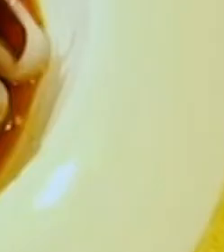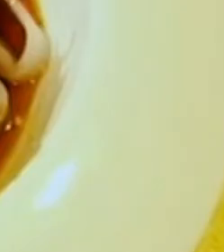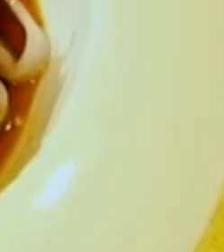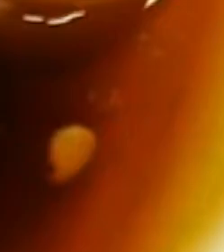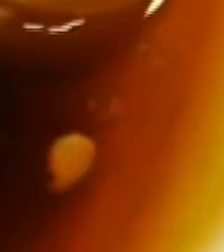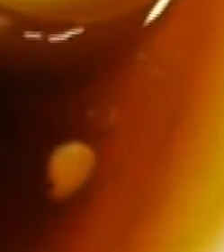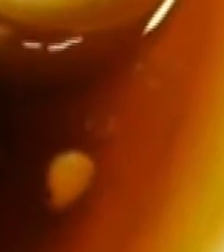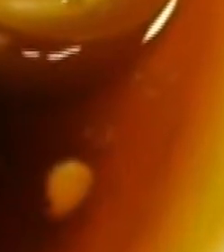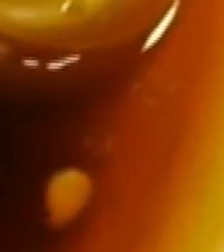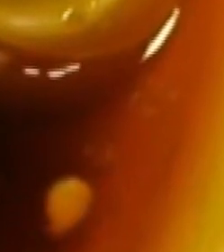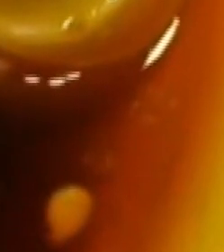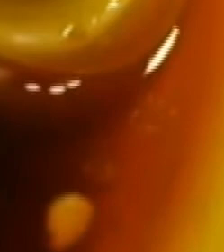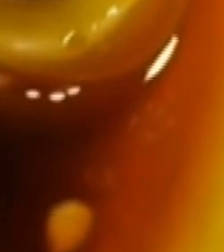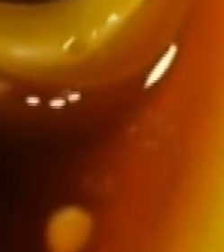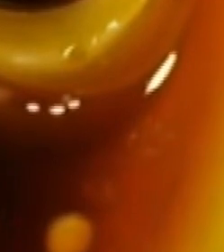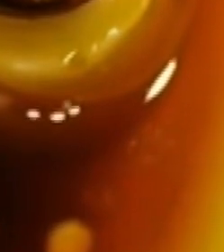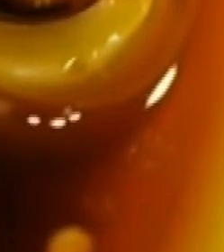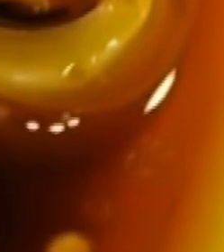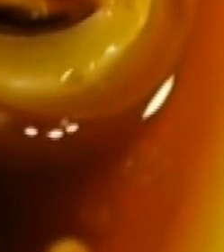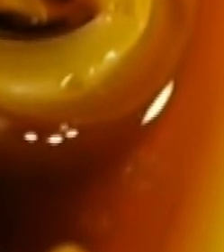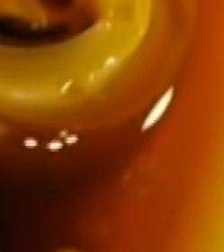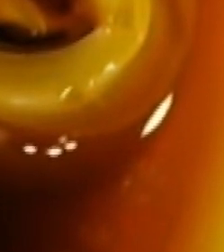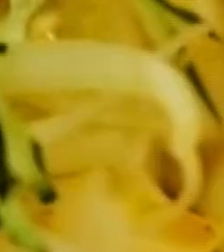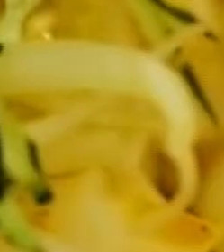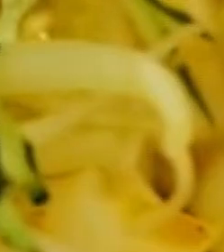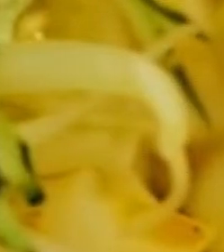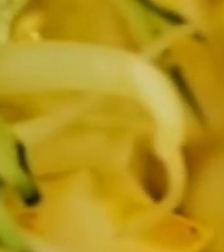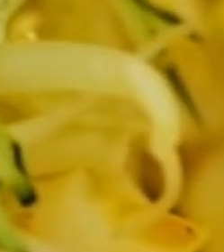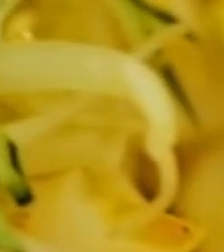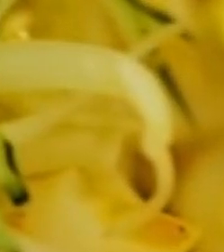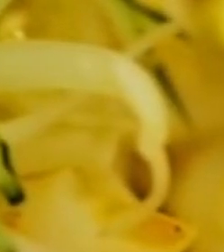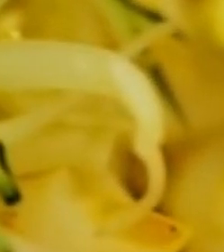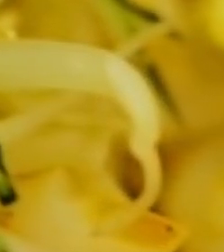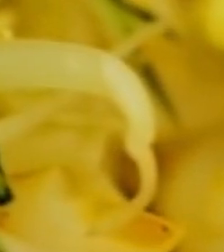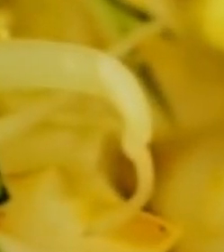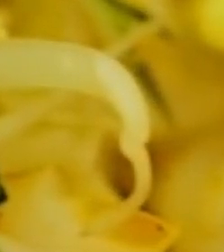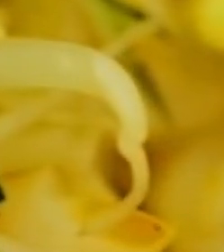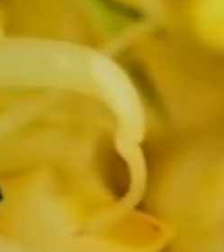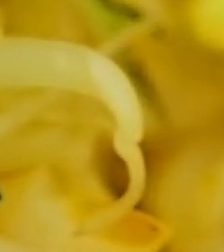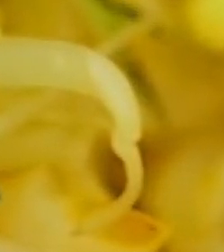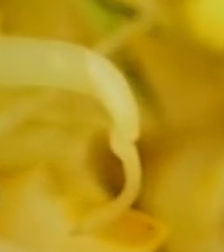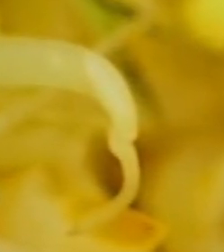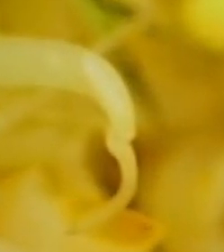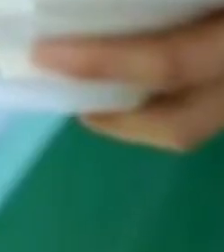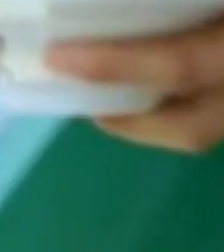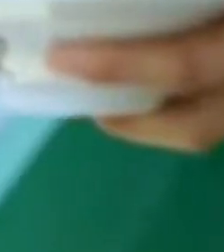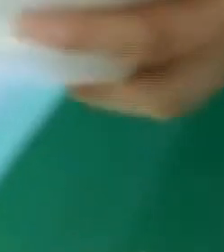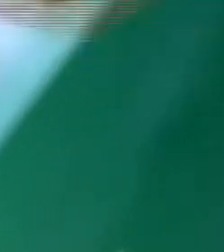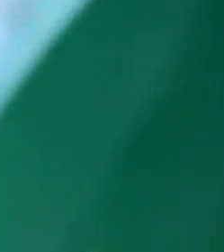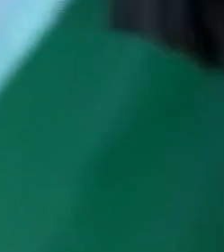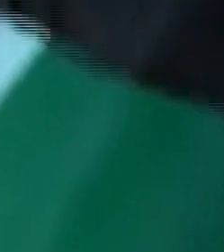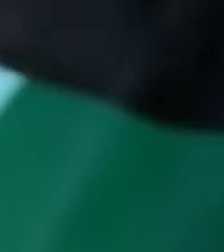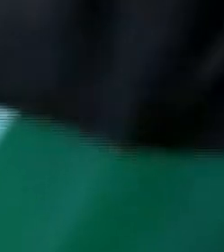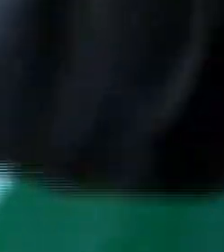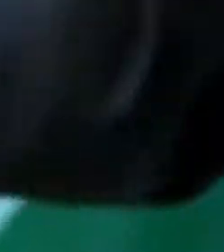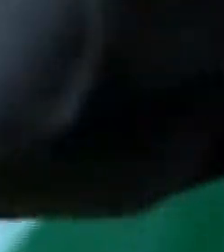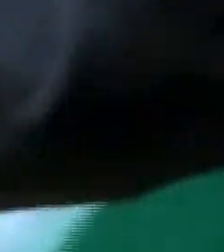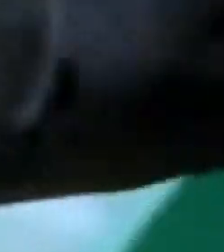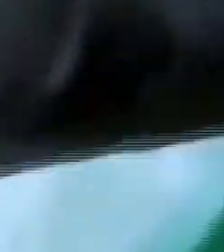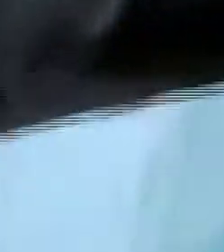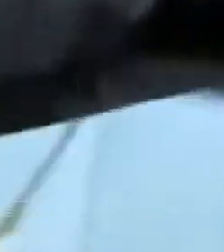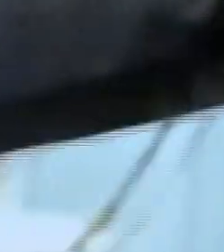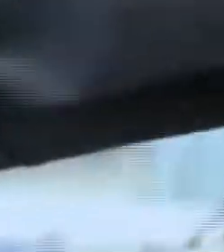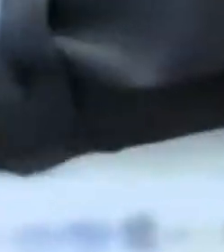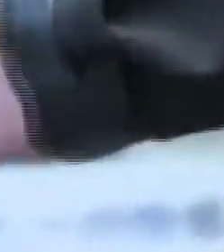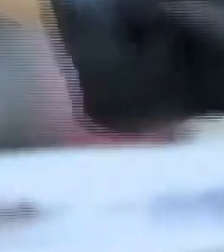Pi es un bocadillo típico y famoso de Xi'an. Un agricultor tuvo la idea de triturar el arroz y cocerlo